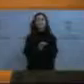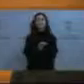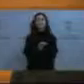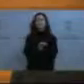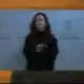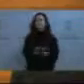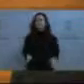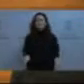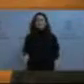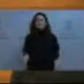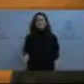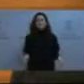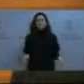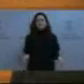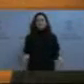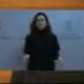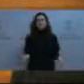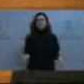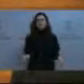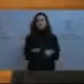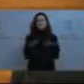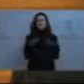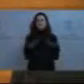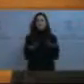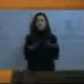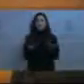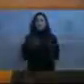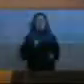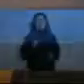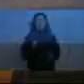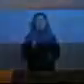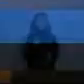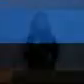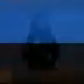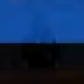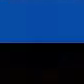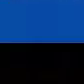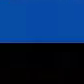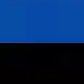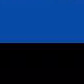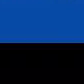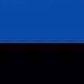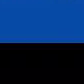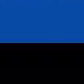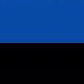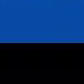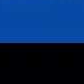parece que solo se puede calificar de golfada, señora consejera. Nada más y muchas gracias.